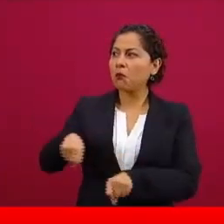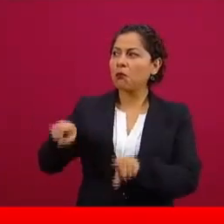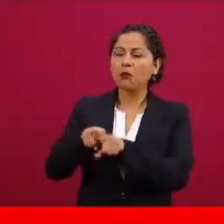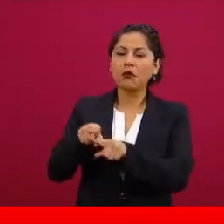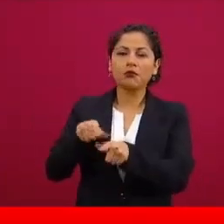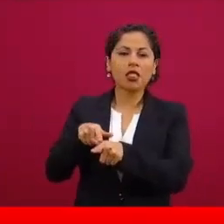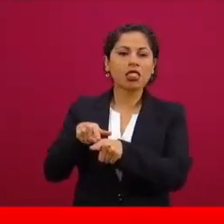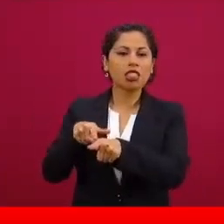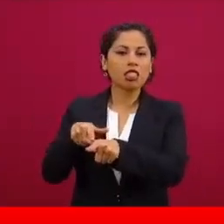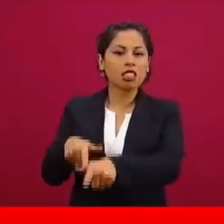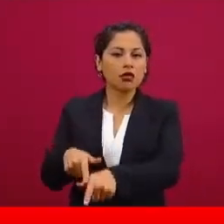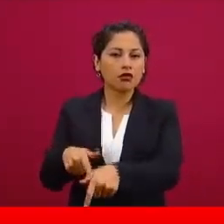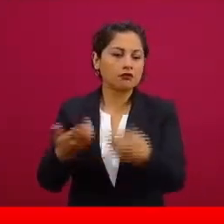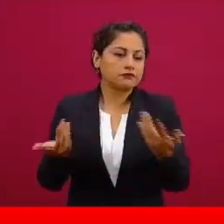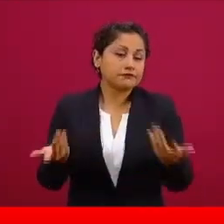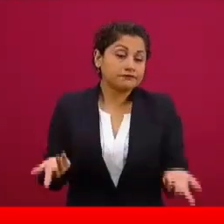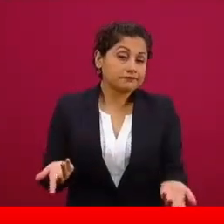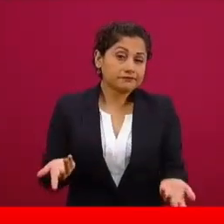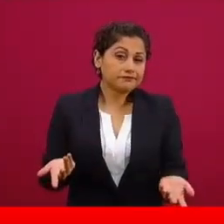desesperados